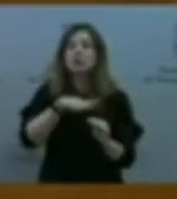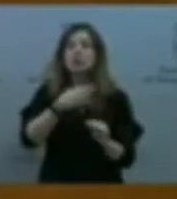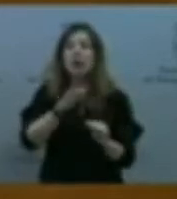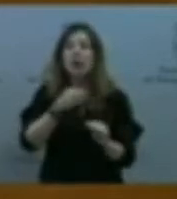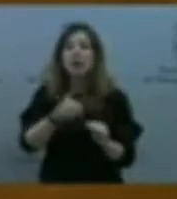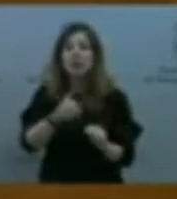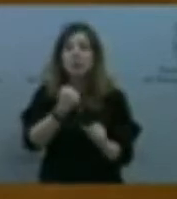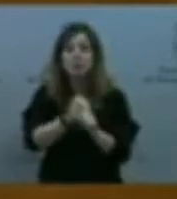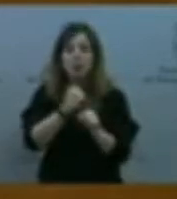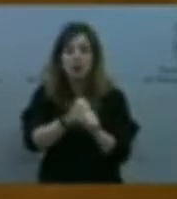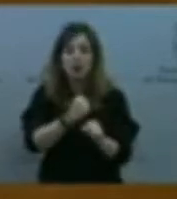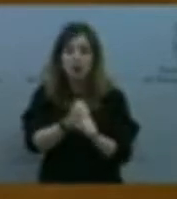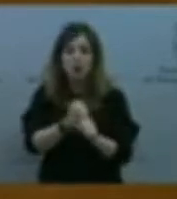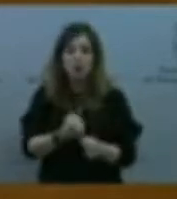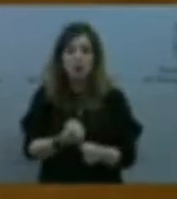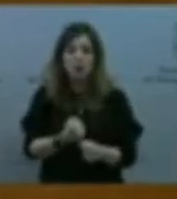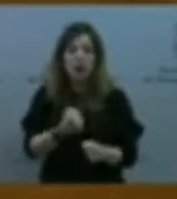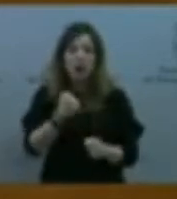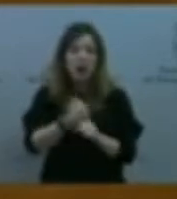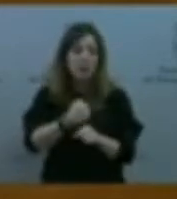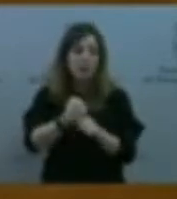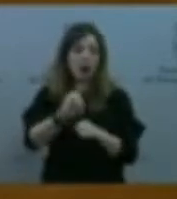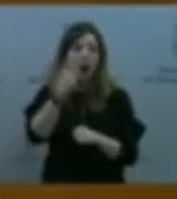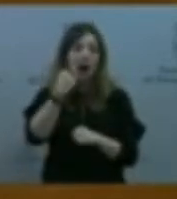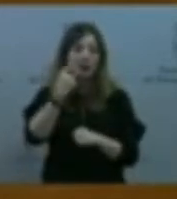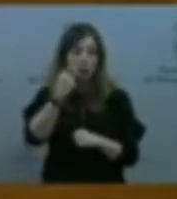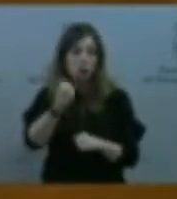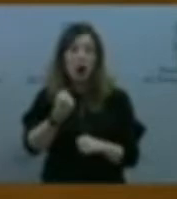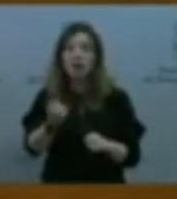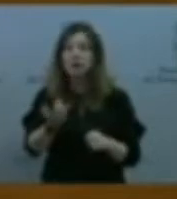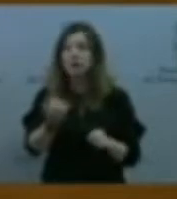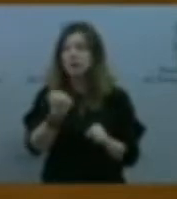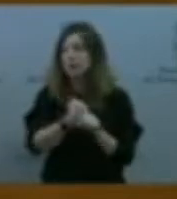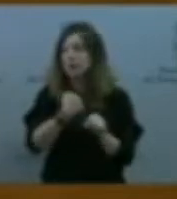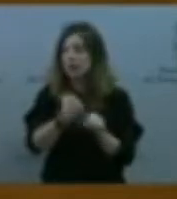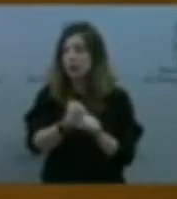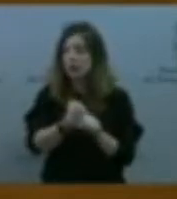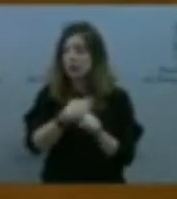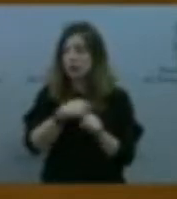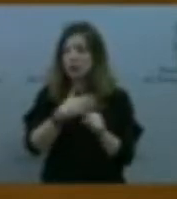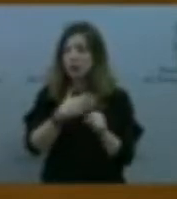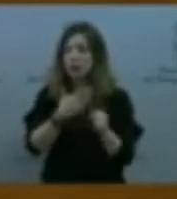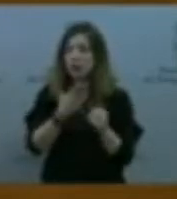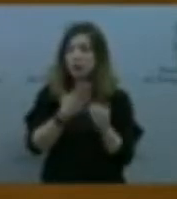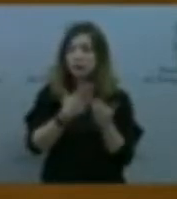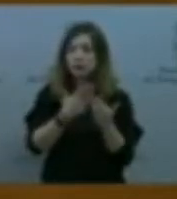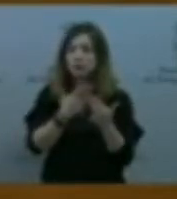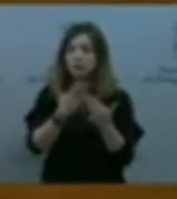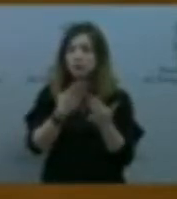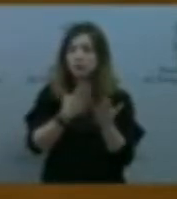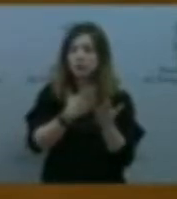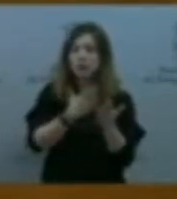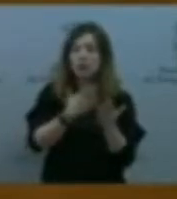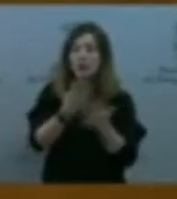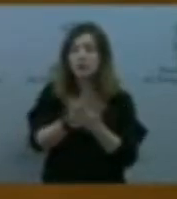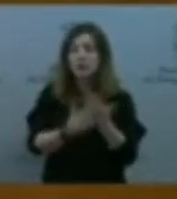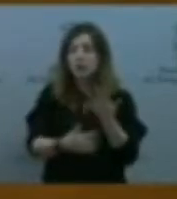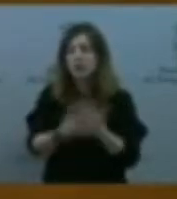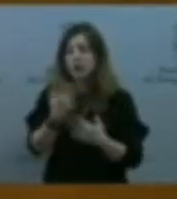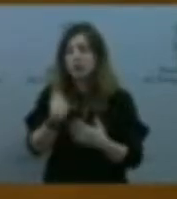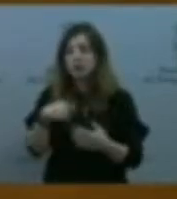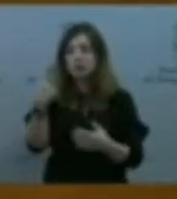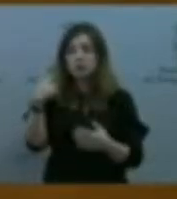habitual, de empleo que sea divergente con las condiciones iniciales del perceptor o de la perceptora,